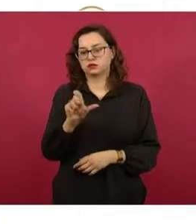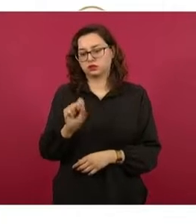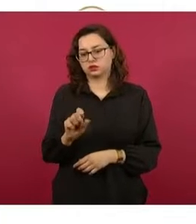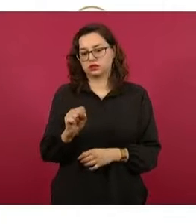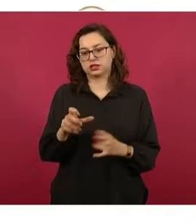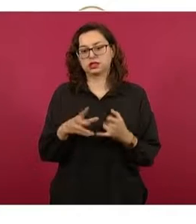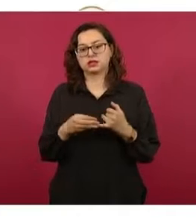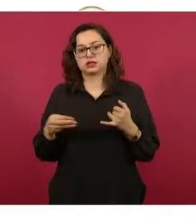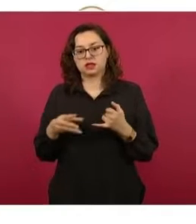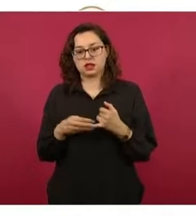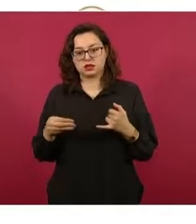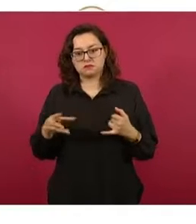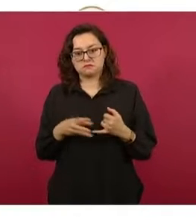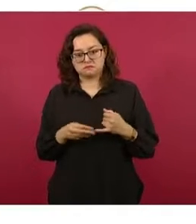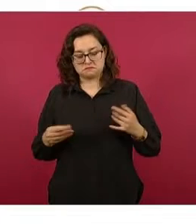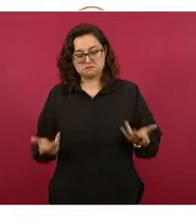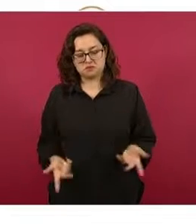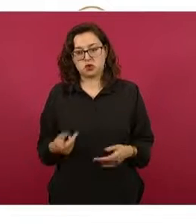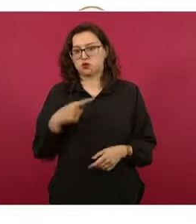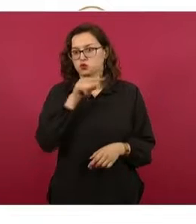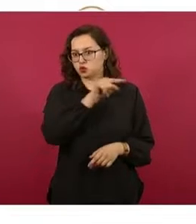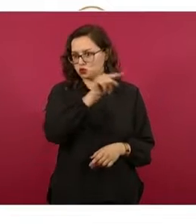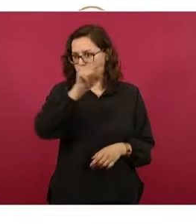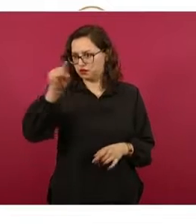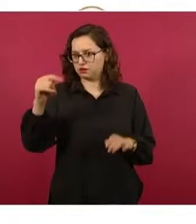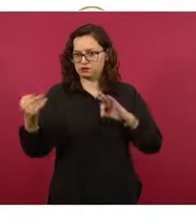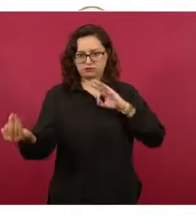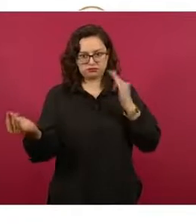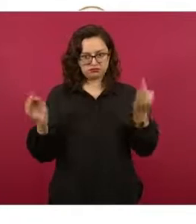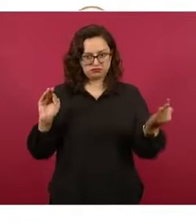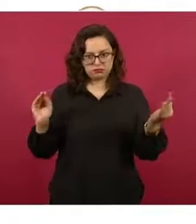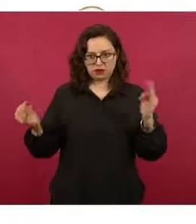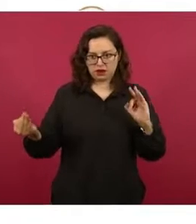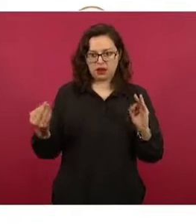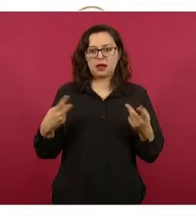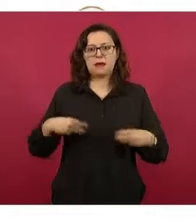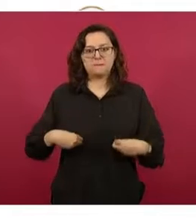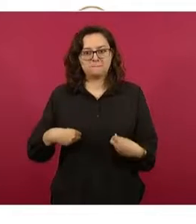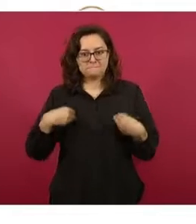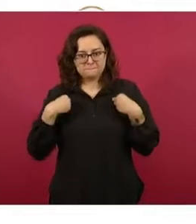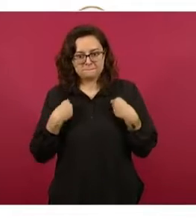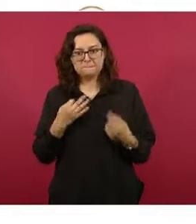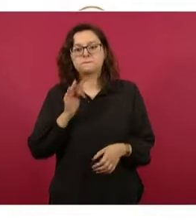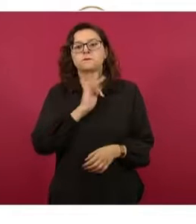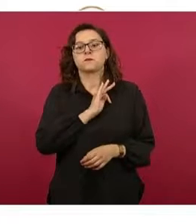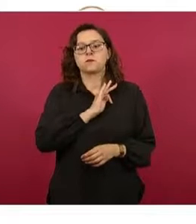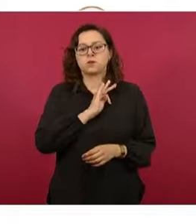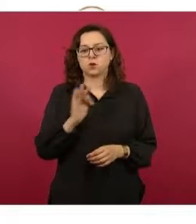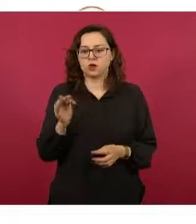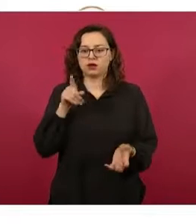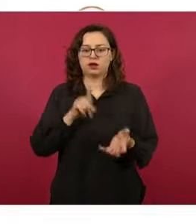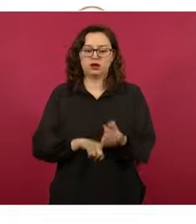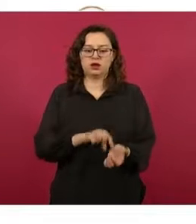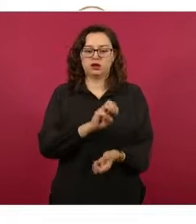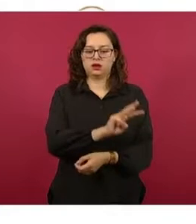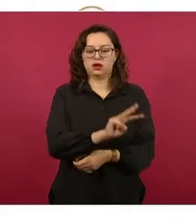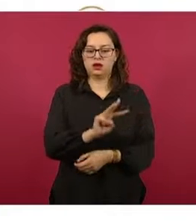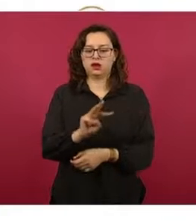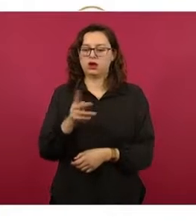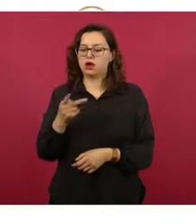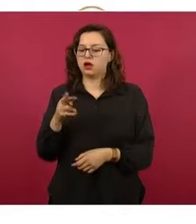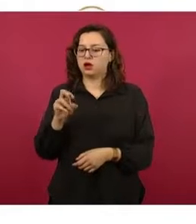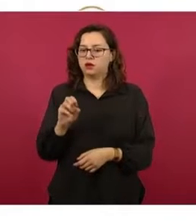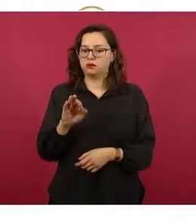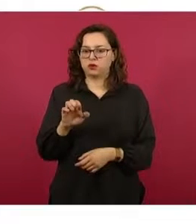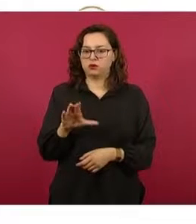centavos. Donde ustedes viven, en las principales ciudades del país, pueden ver este ejercicio en la página de Profeco que publicamos